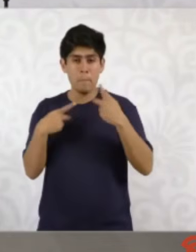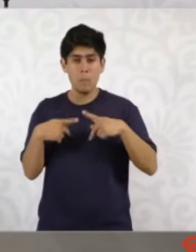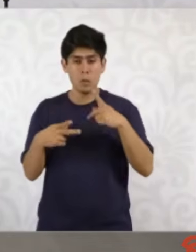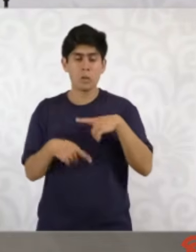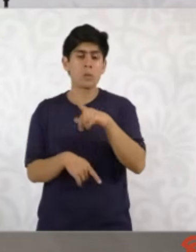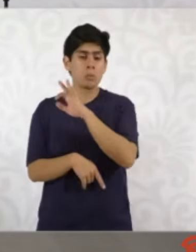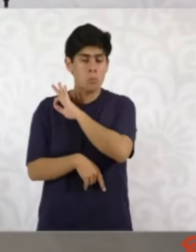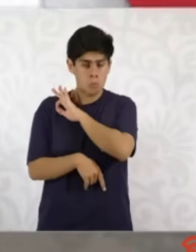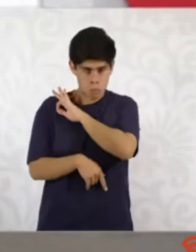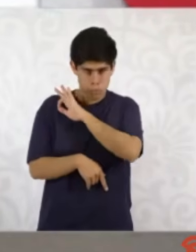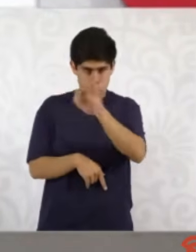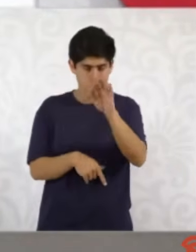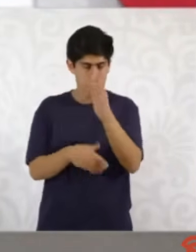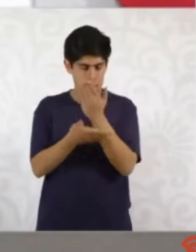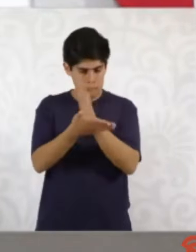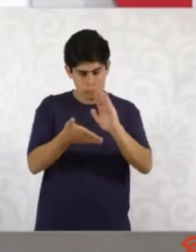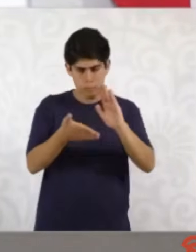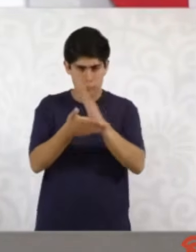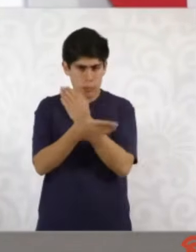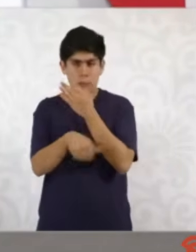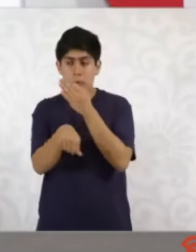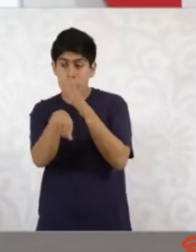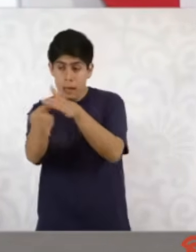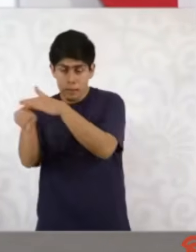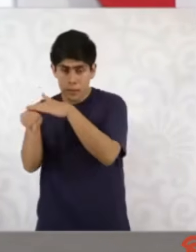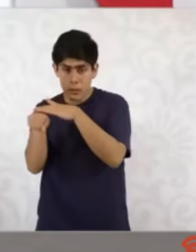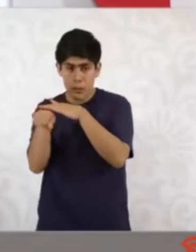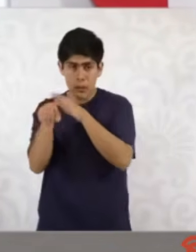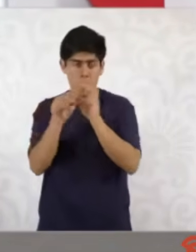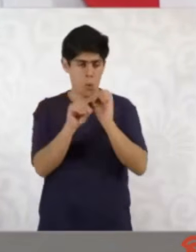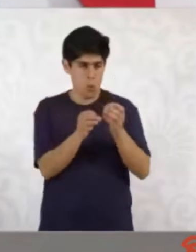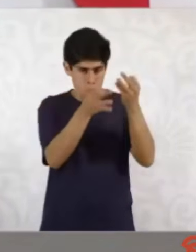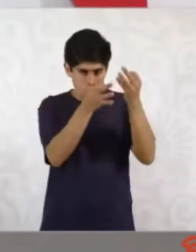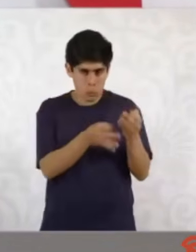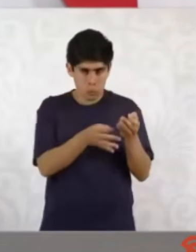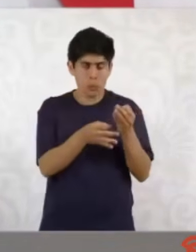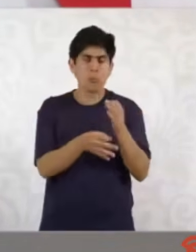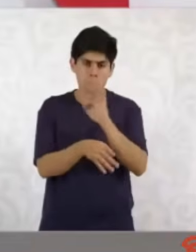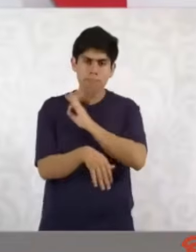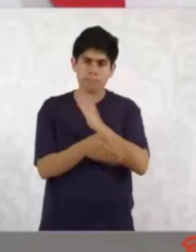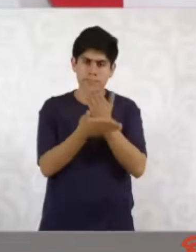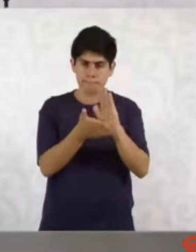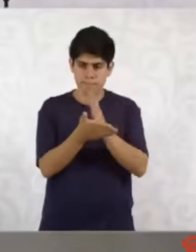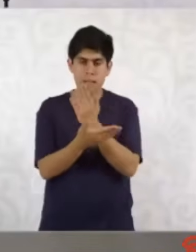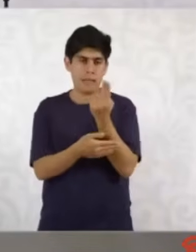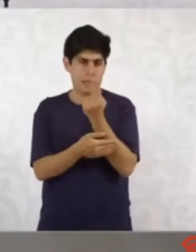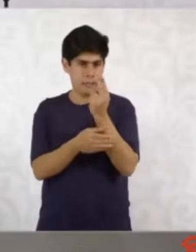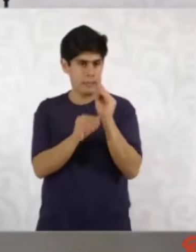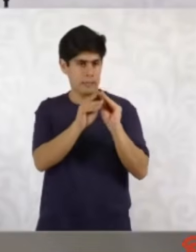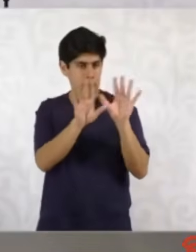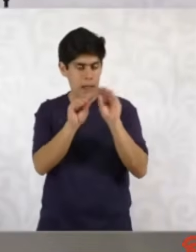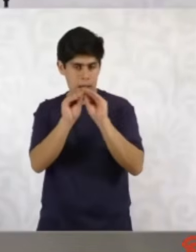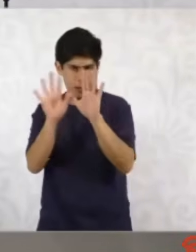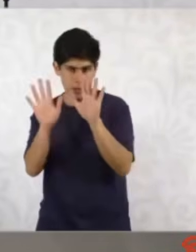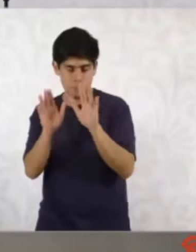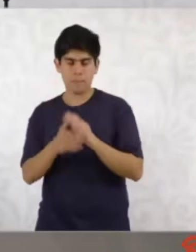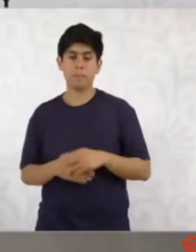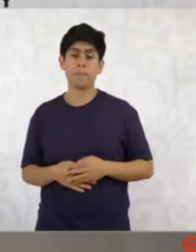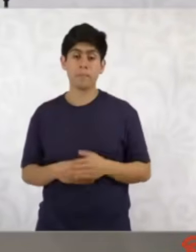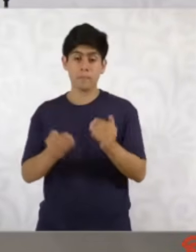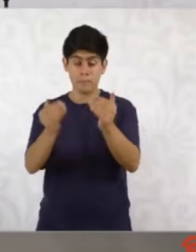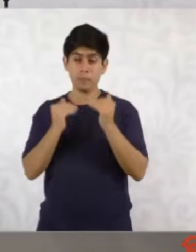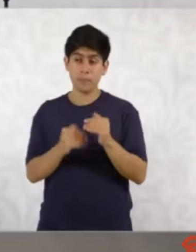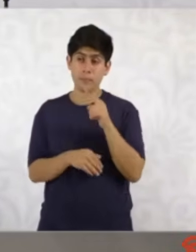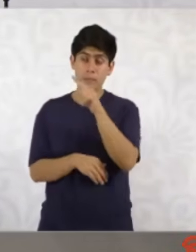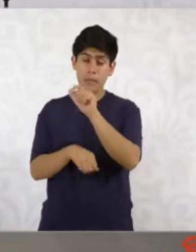contenido editorial de la publicidad. Argentina, desde 2009 se establece la obligación para